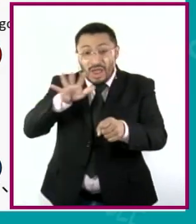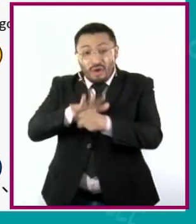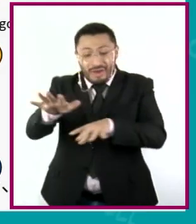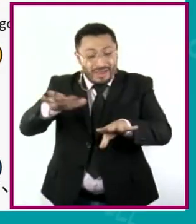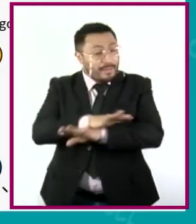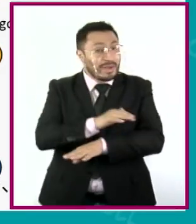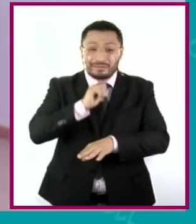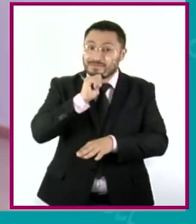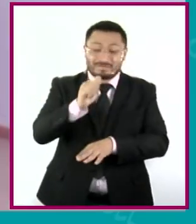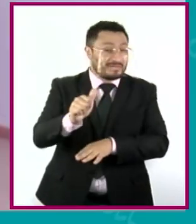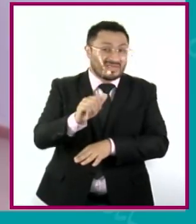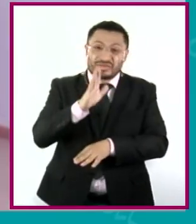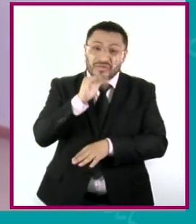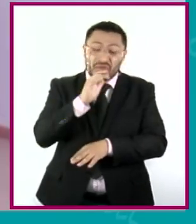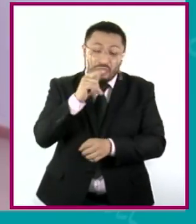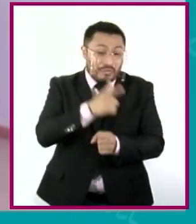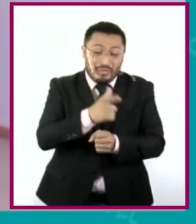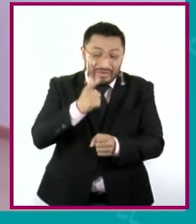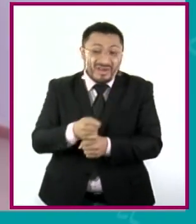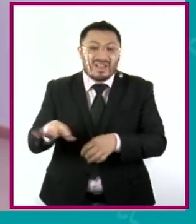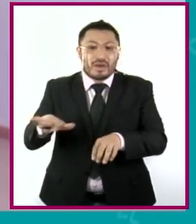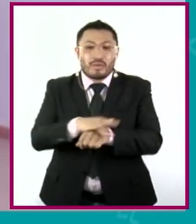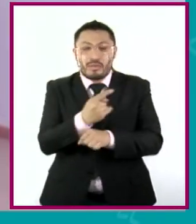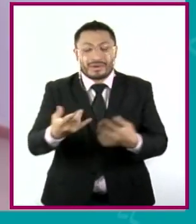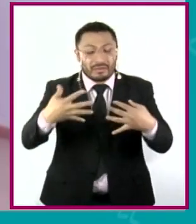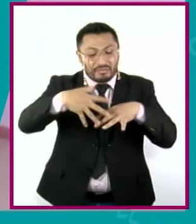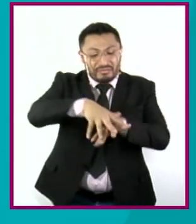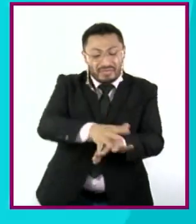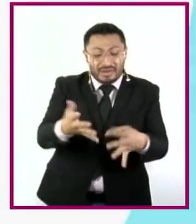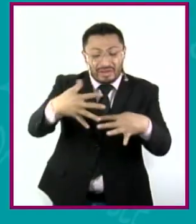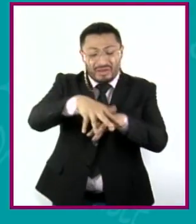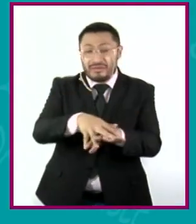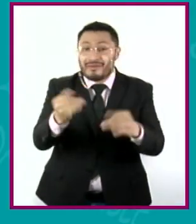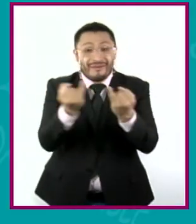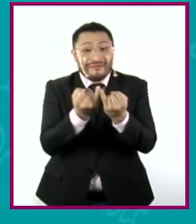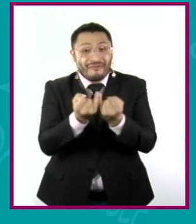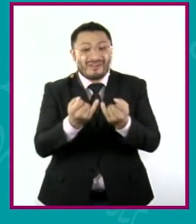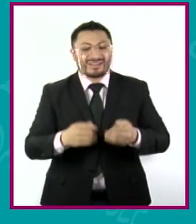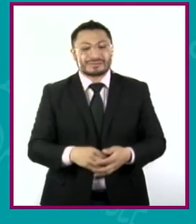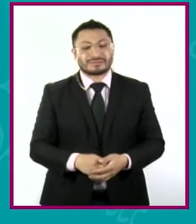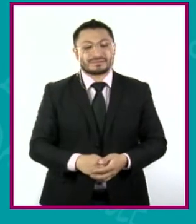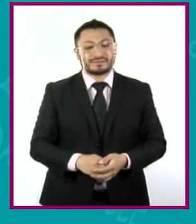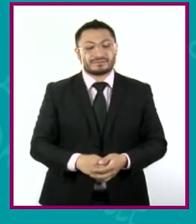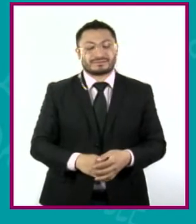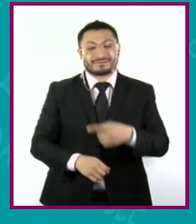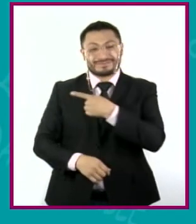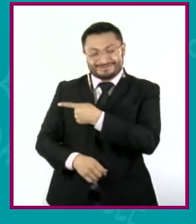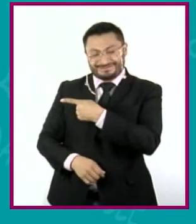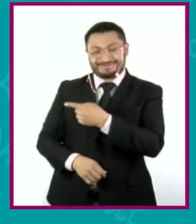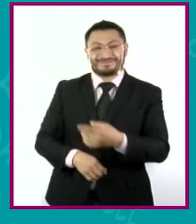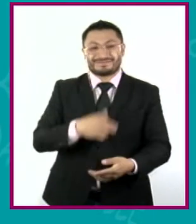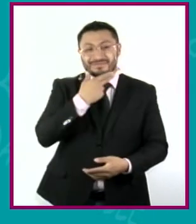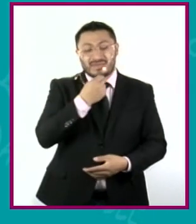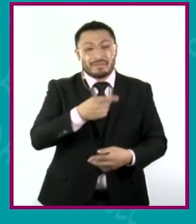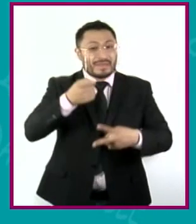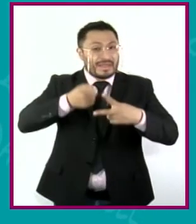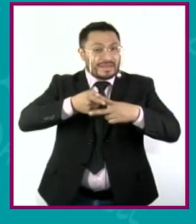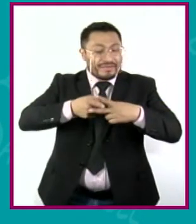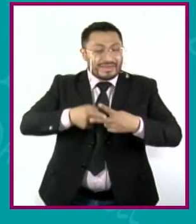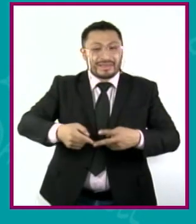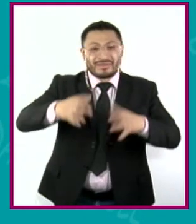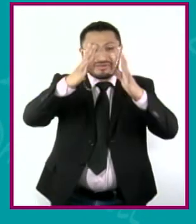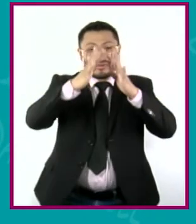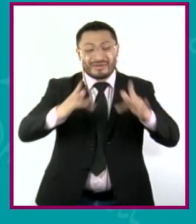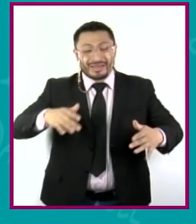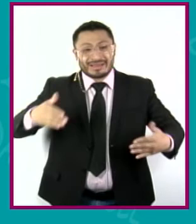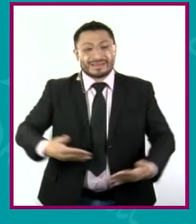barajear las raíces, pero el polinomio se queda igualito. Évariste Galois fue un matemático francés que nació